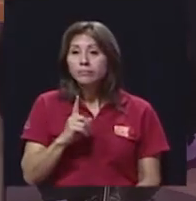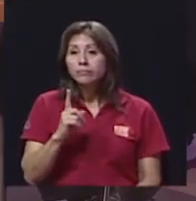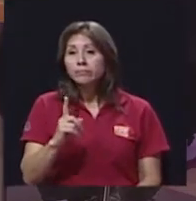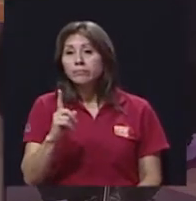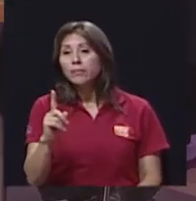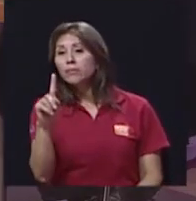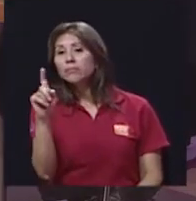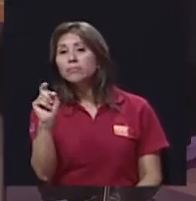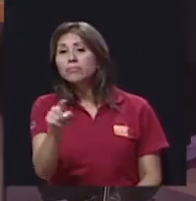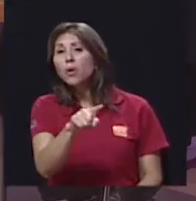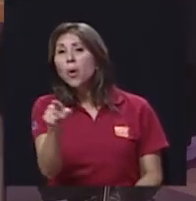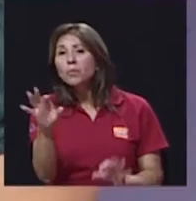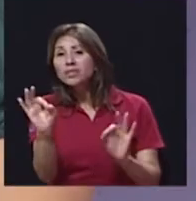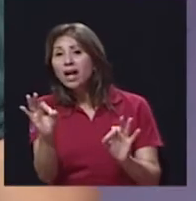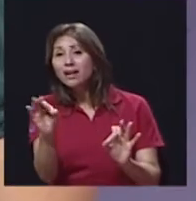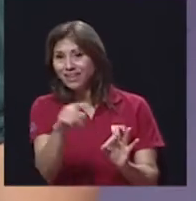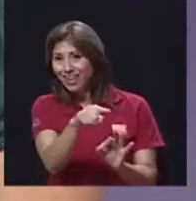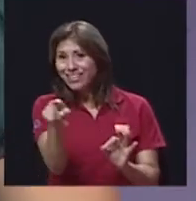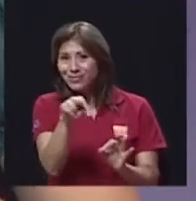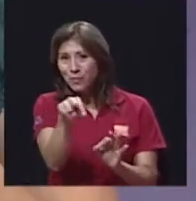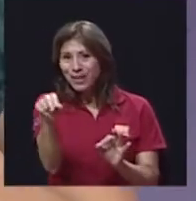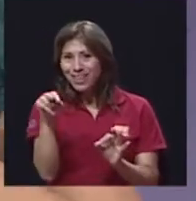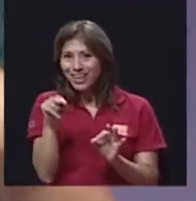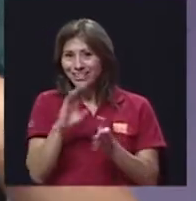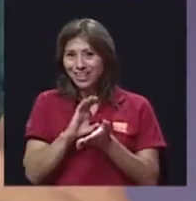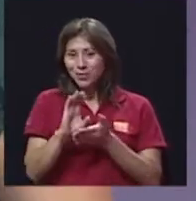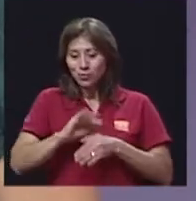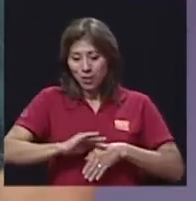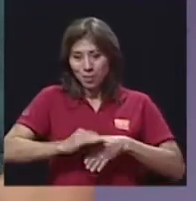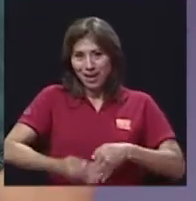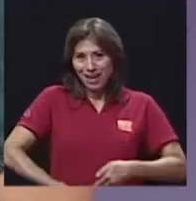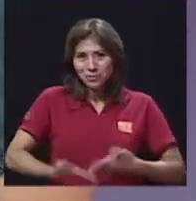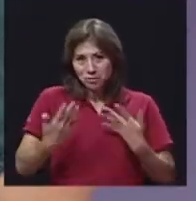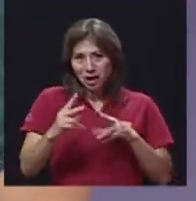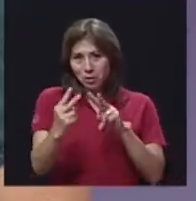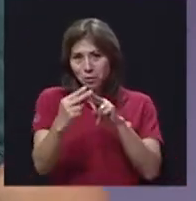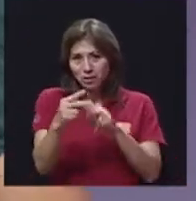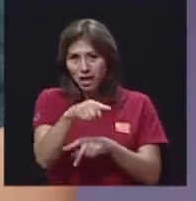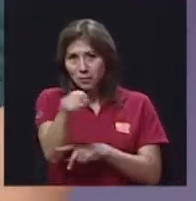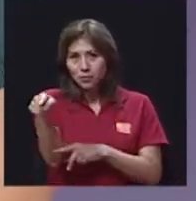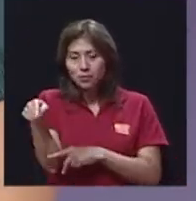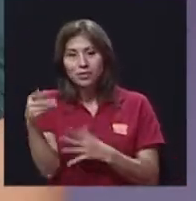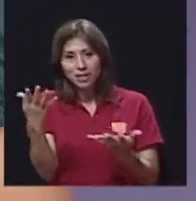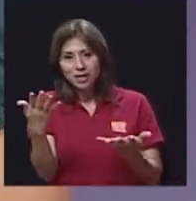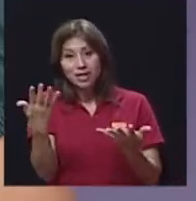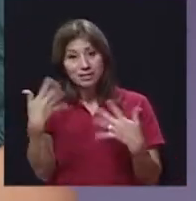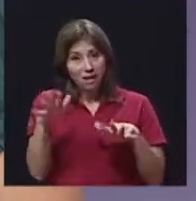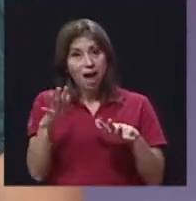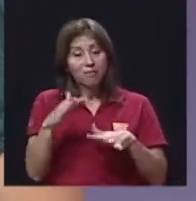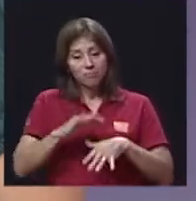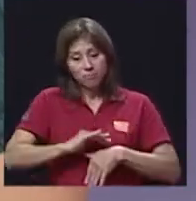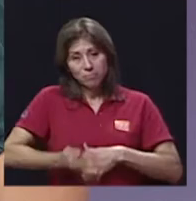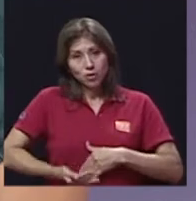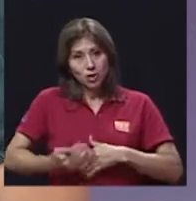mis compañeros del curso de embarazo entonces nos conocíamos en nuestros pasos verdad además pasar el proceso embarazo juntas y le dio cómo está